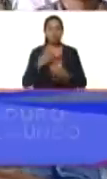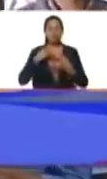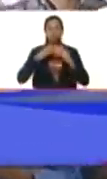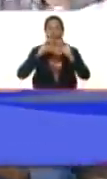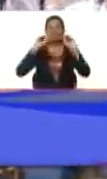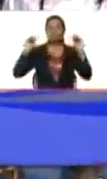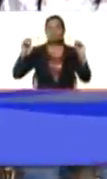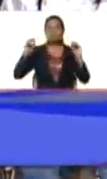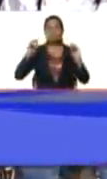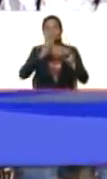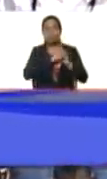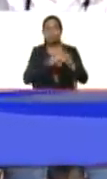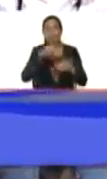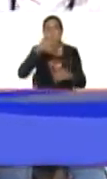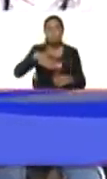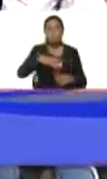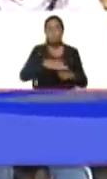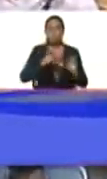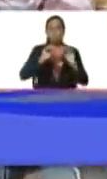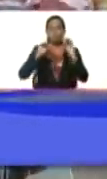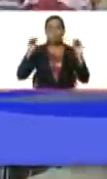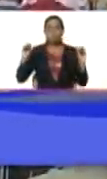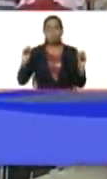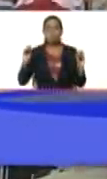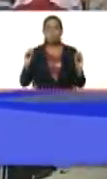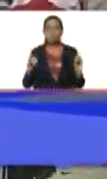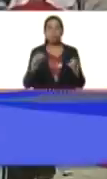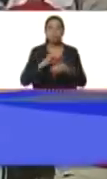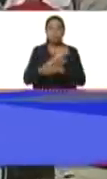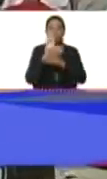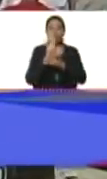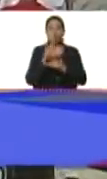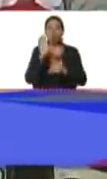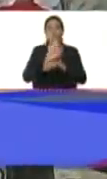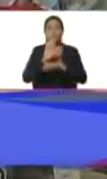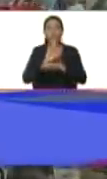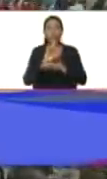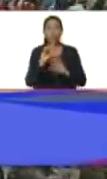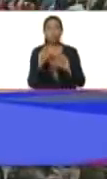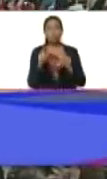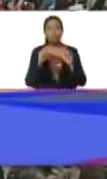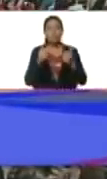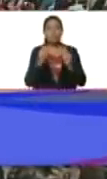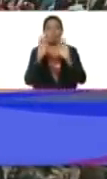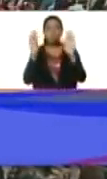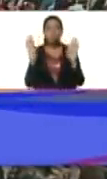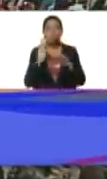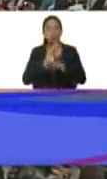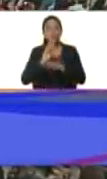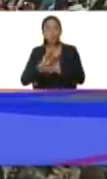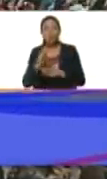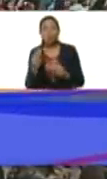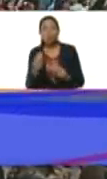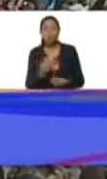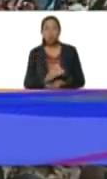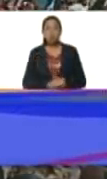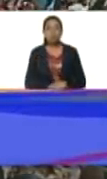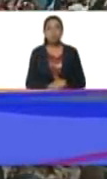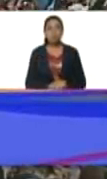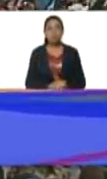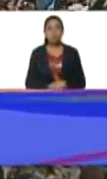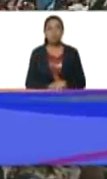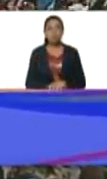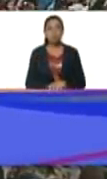todo el poder popular, alerta ante el coronavirus y vamos a empezar a tomar las medidas preventivas.